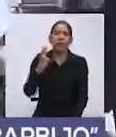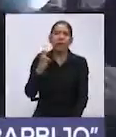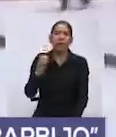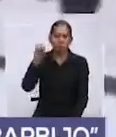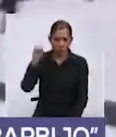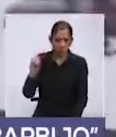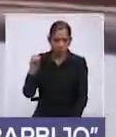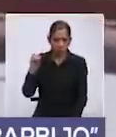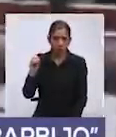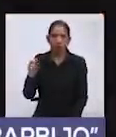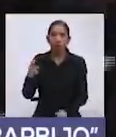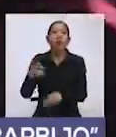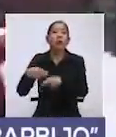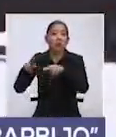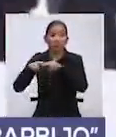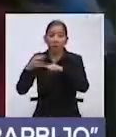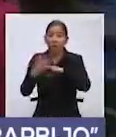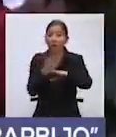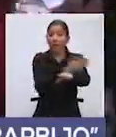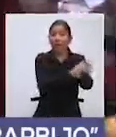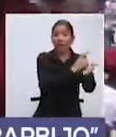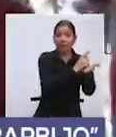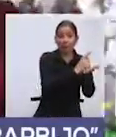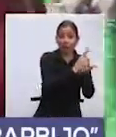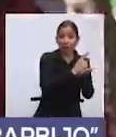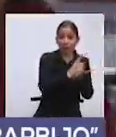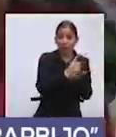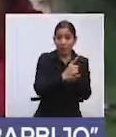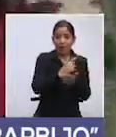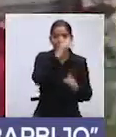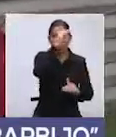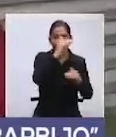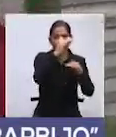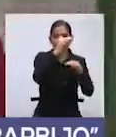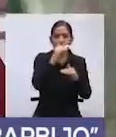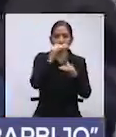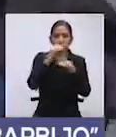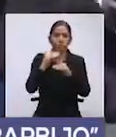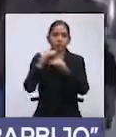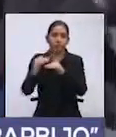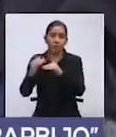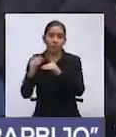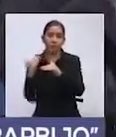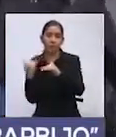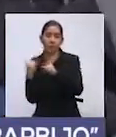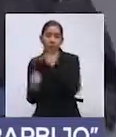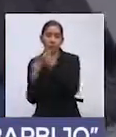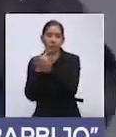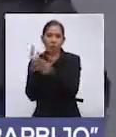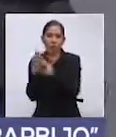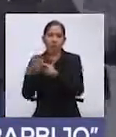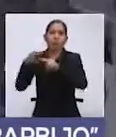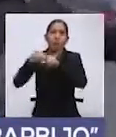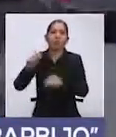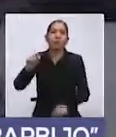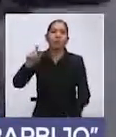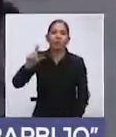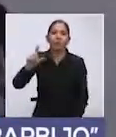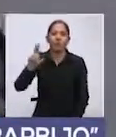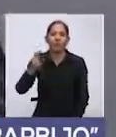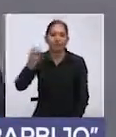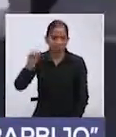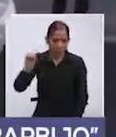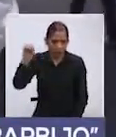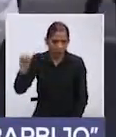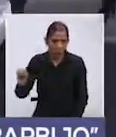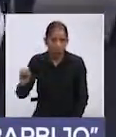7% frente a las anteriores semanas que sí hemos tenido una reducción de casos. El